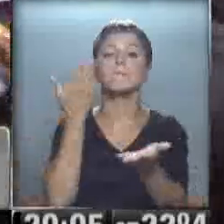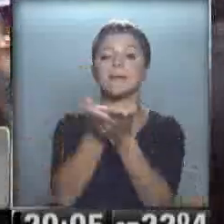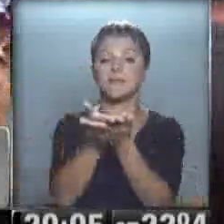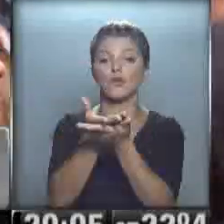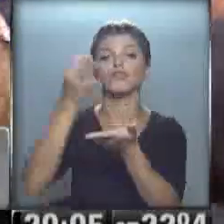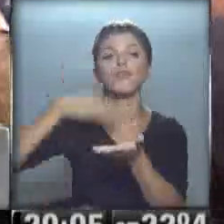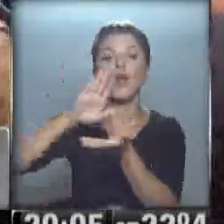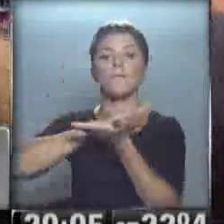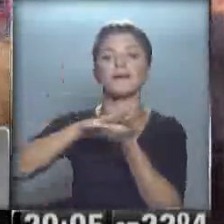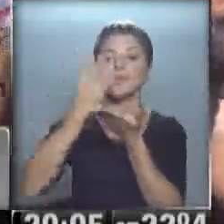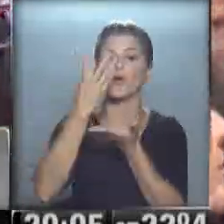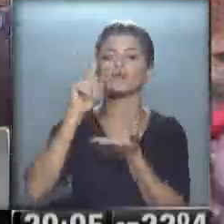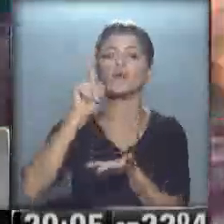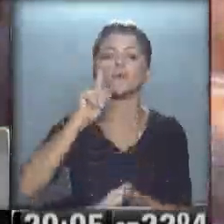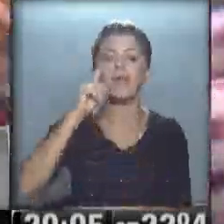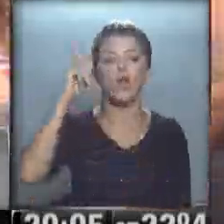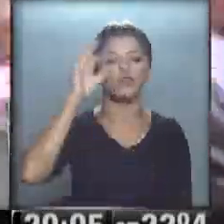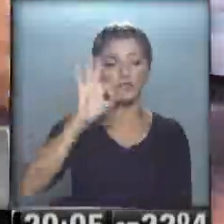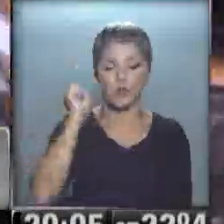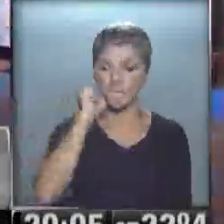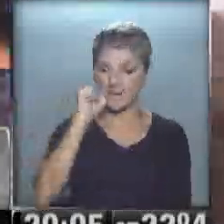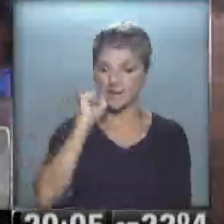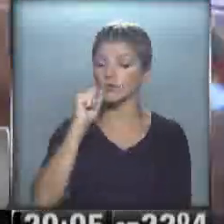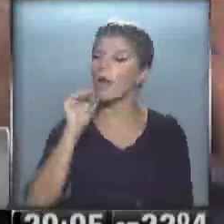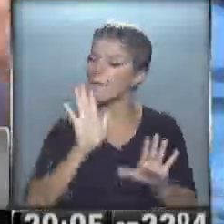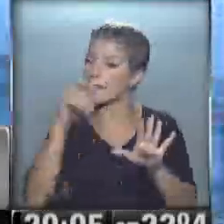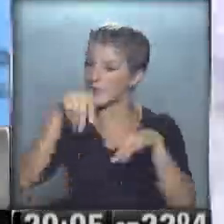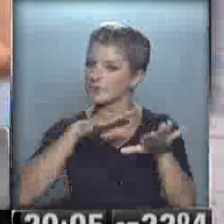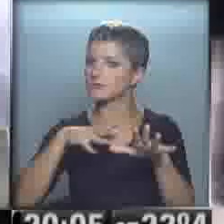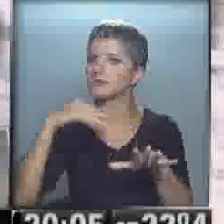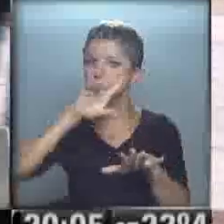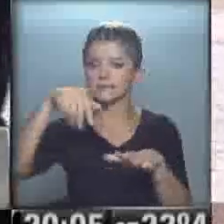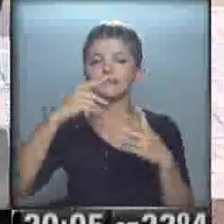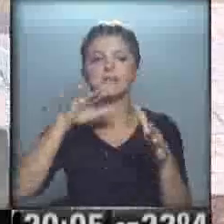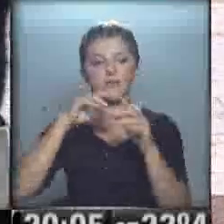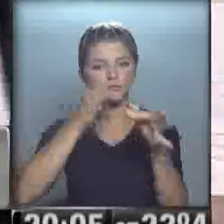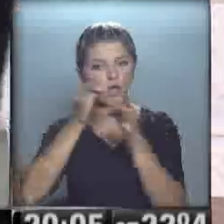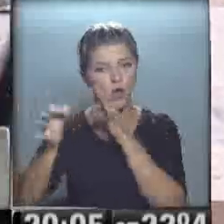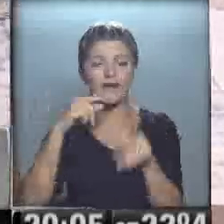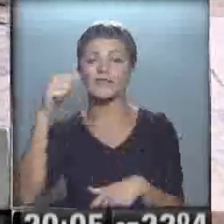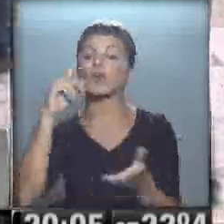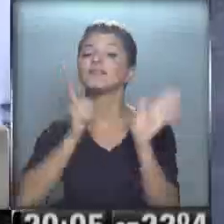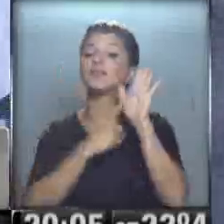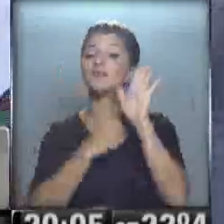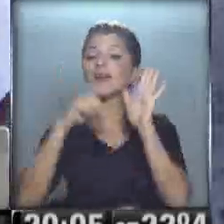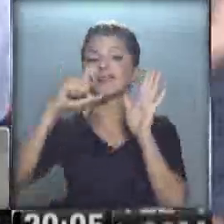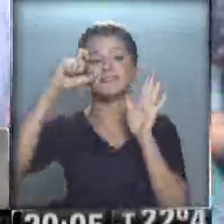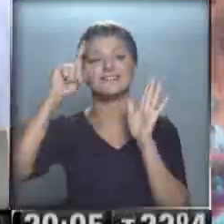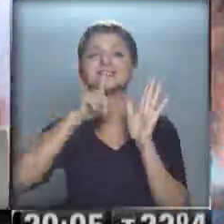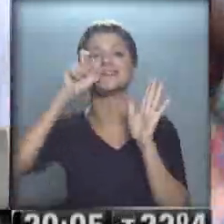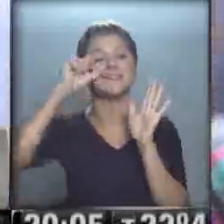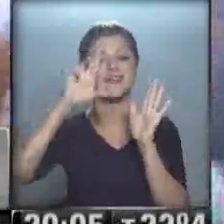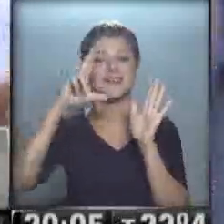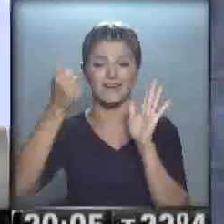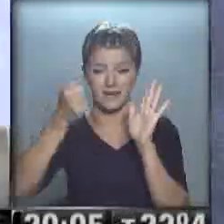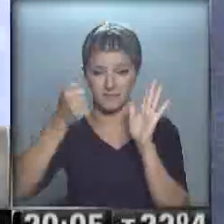4.800 pesos. Esperamos que esta manifestación llame una profunda reflexión, dijo la titular de Cetera. Estamos hablando de Estela